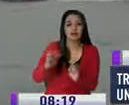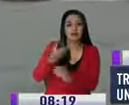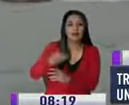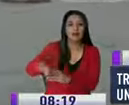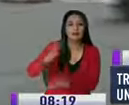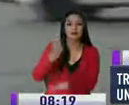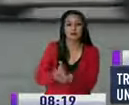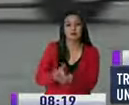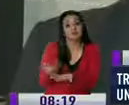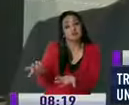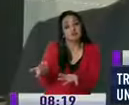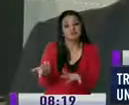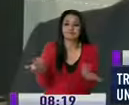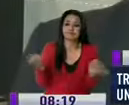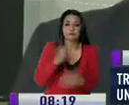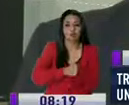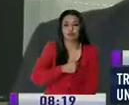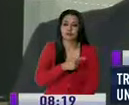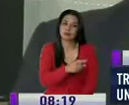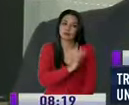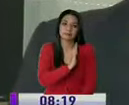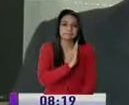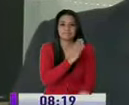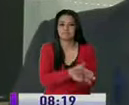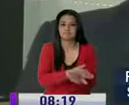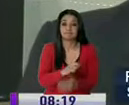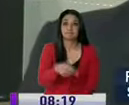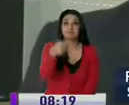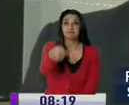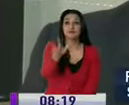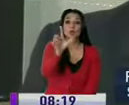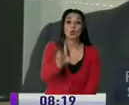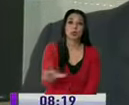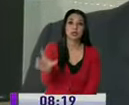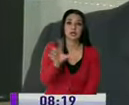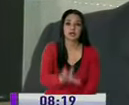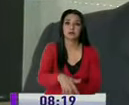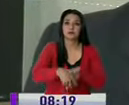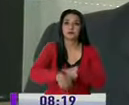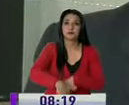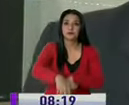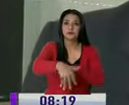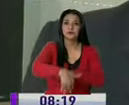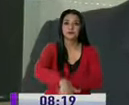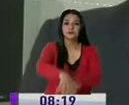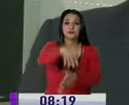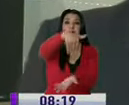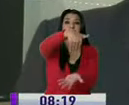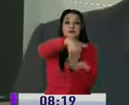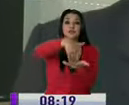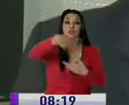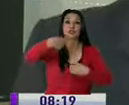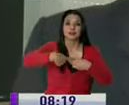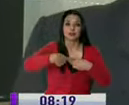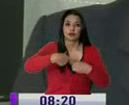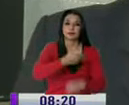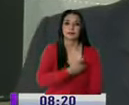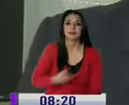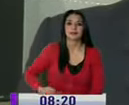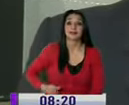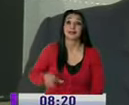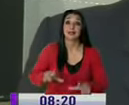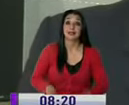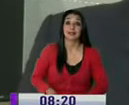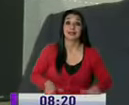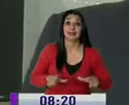de compensaciones. El día lunes próximo va a haber una marcha hacia el centro histórico. Vamos a reunirnos con el presidente, vamos a solicitar